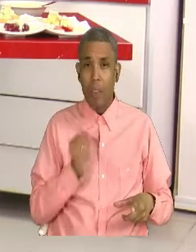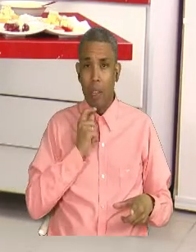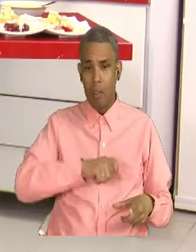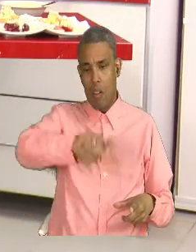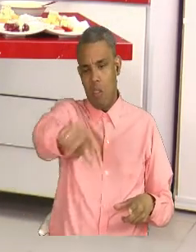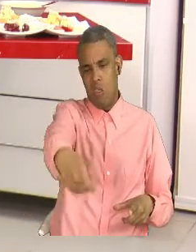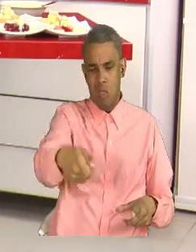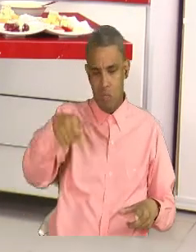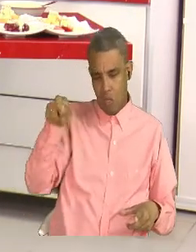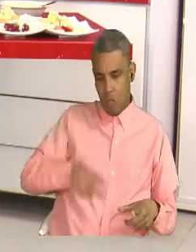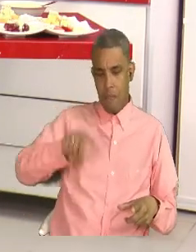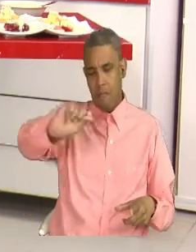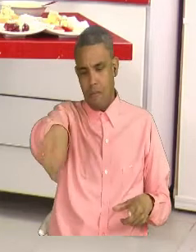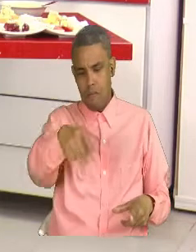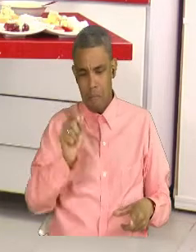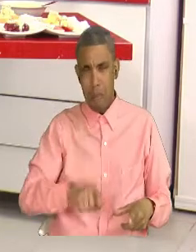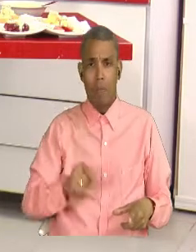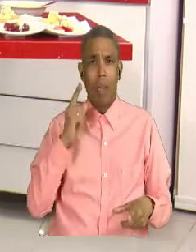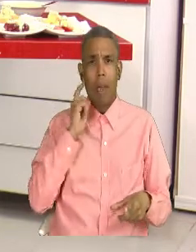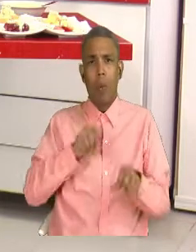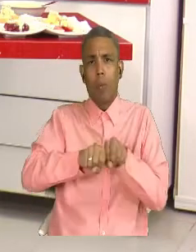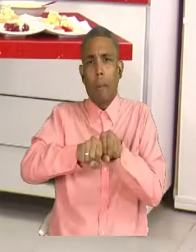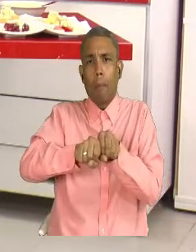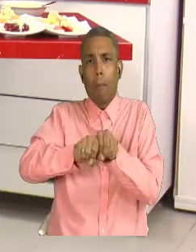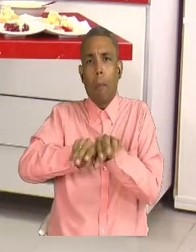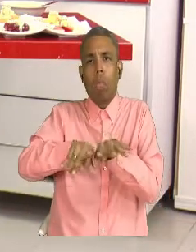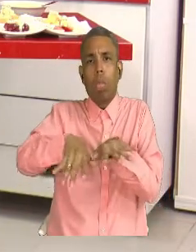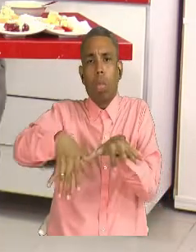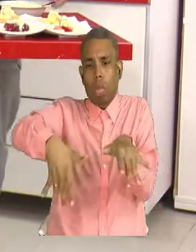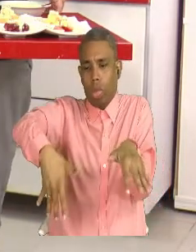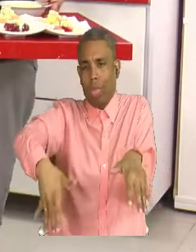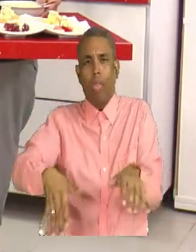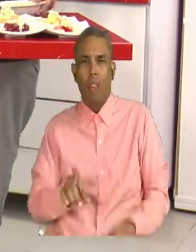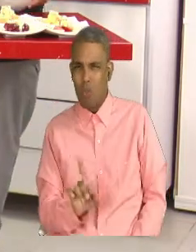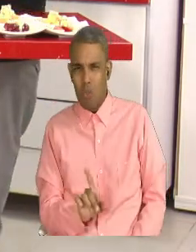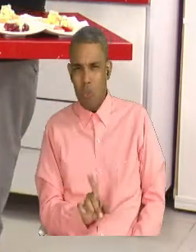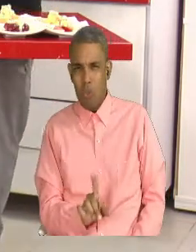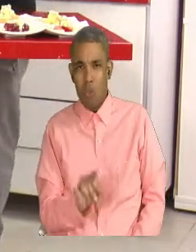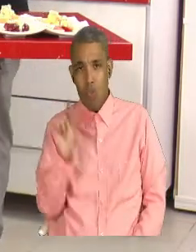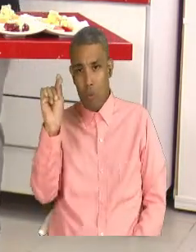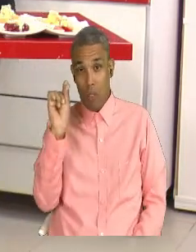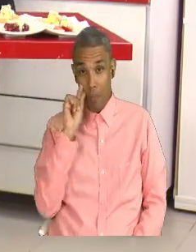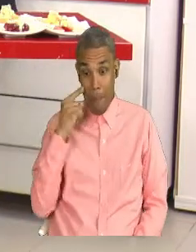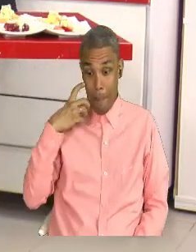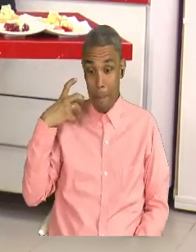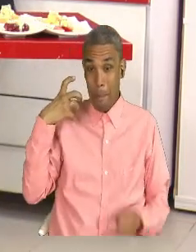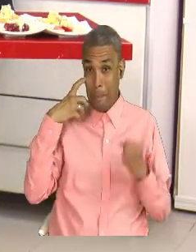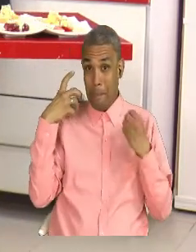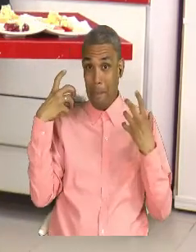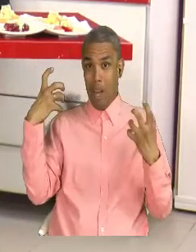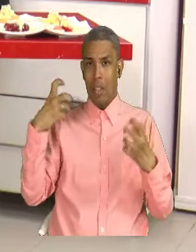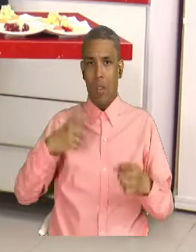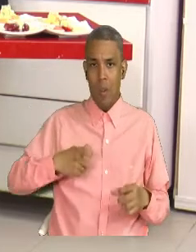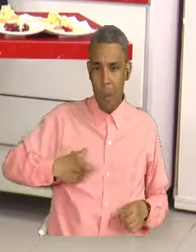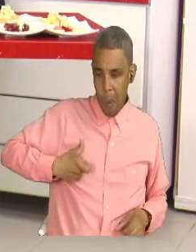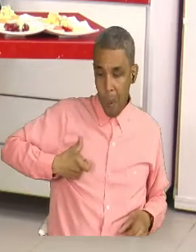cualquier preparación, si todo lo vamos a tapar con la salsa. Bien, aquí. La idea es que se vea la preparación como tal.